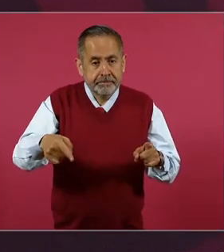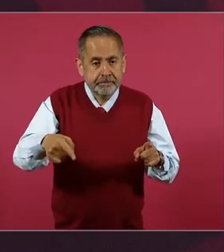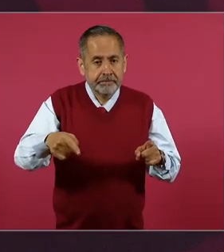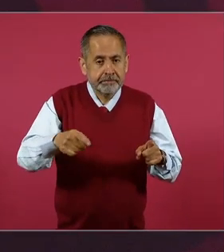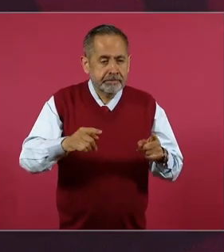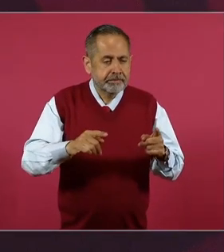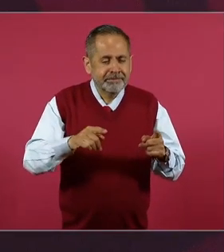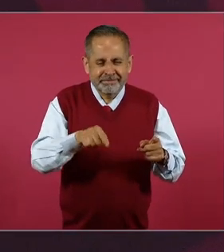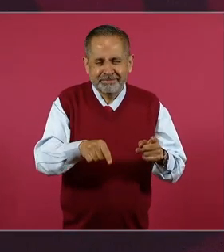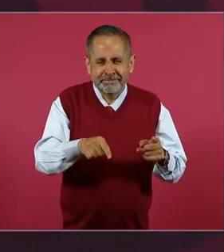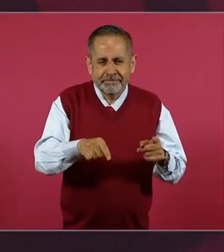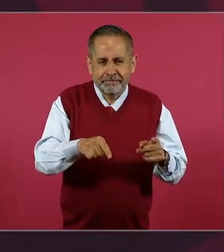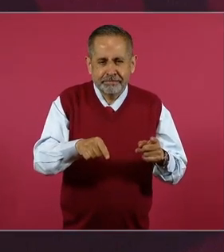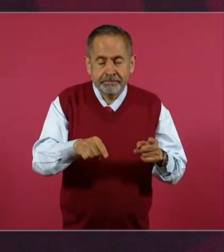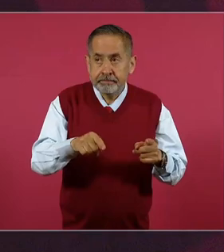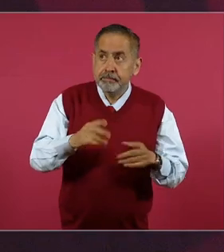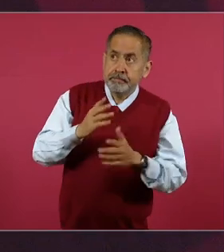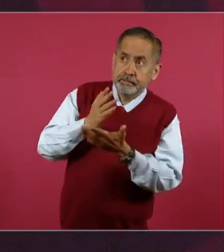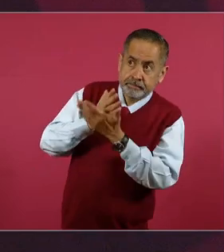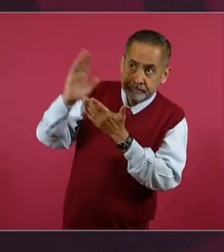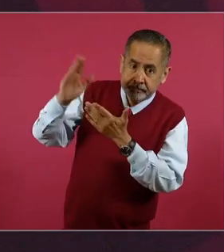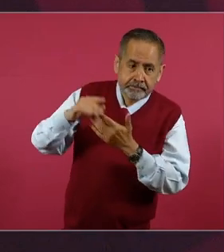posterior, ya una vez